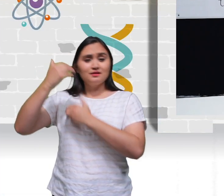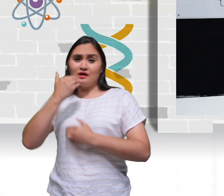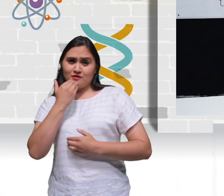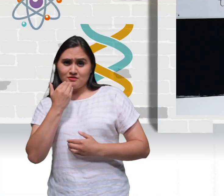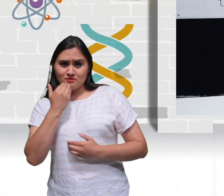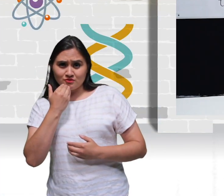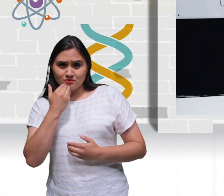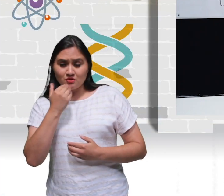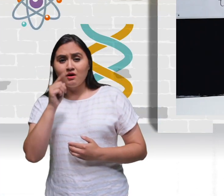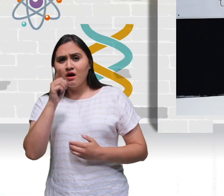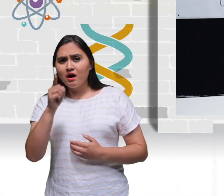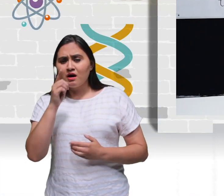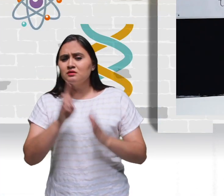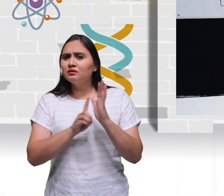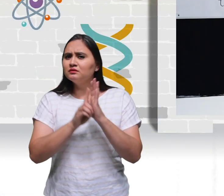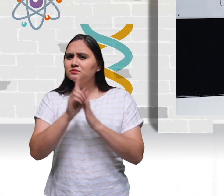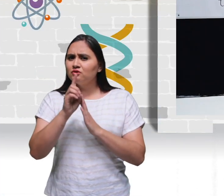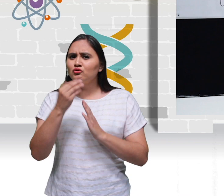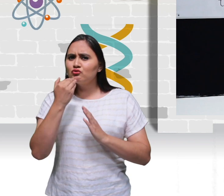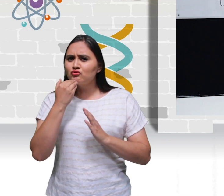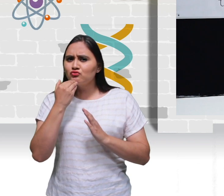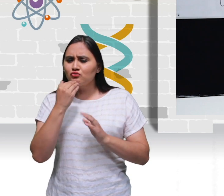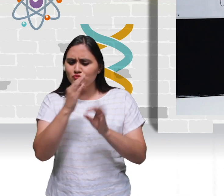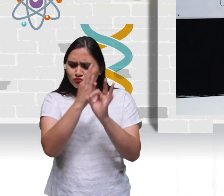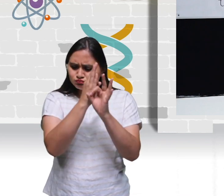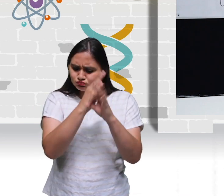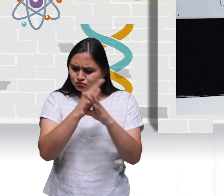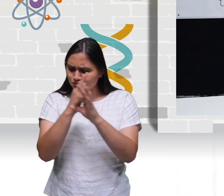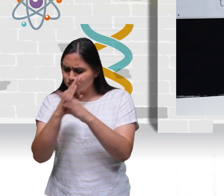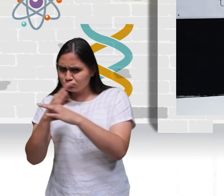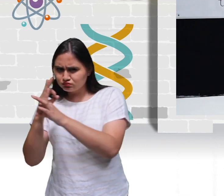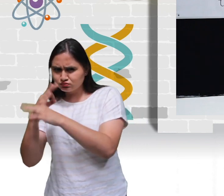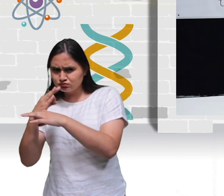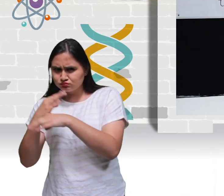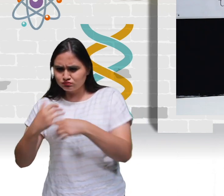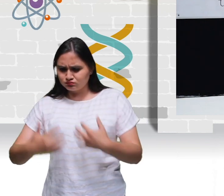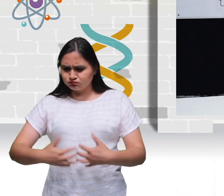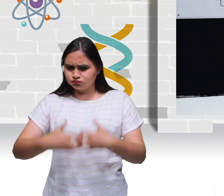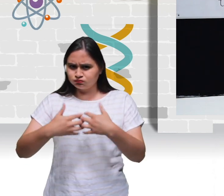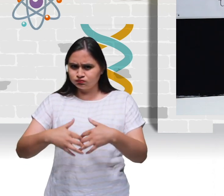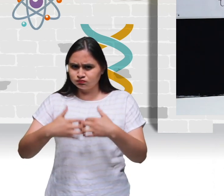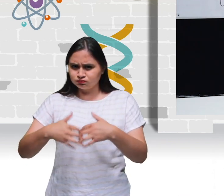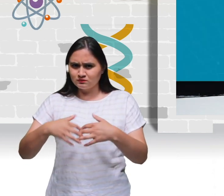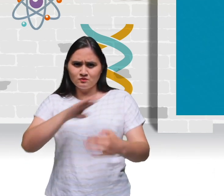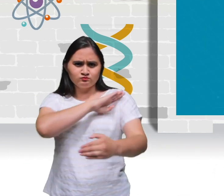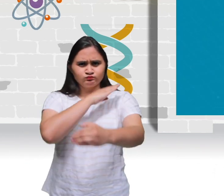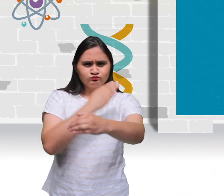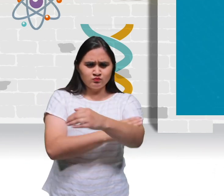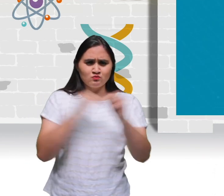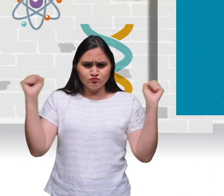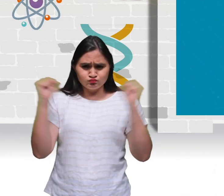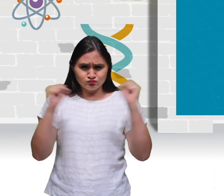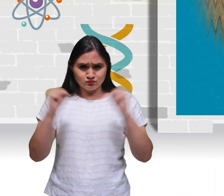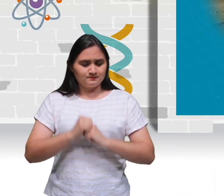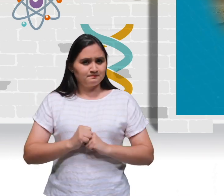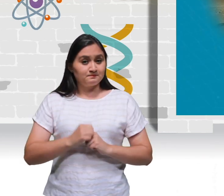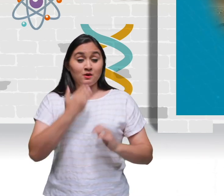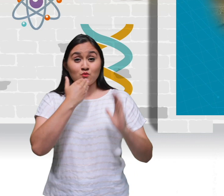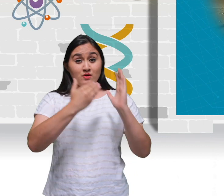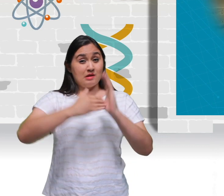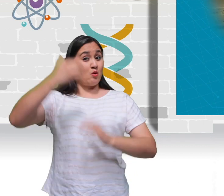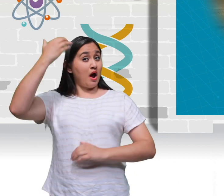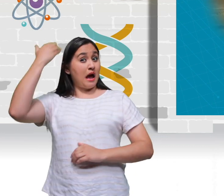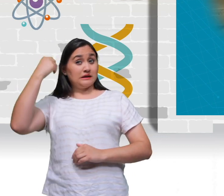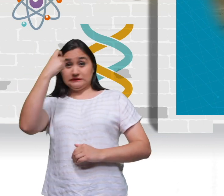que en épocas anteriores se desarrollaron mecanismos sencillos que nos permitieron multiplicar el poder muscular. Los egipcios,